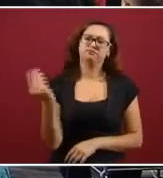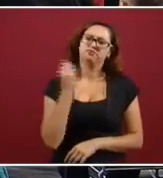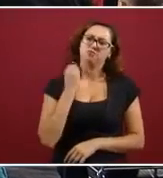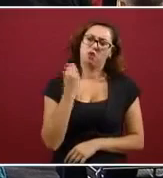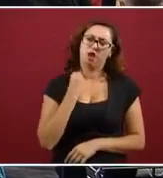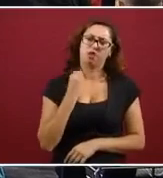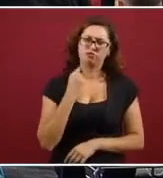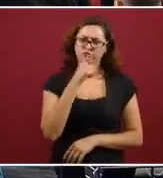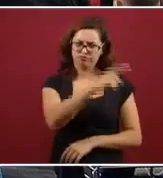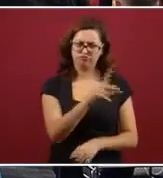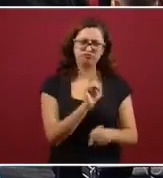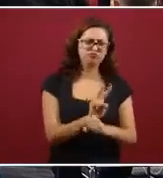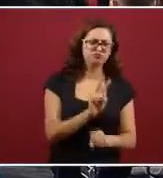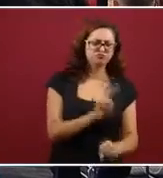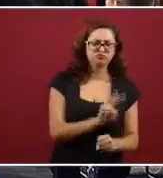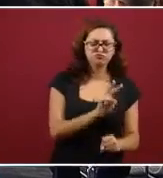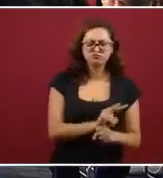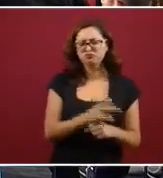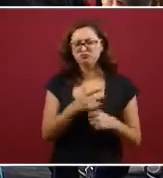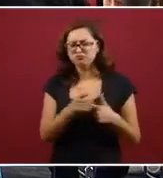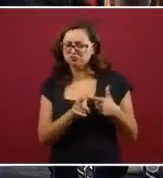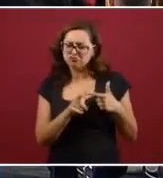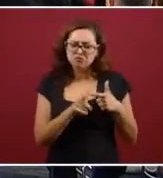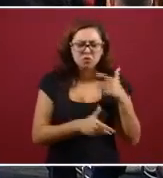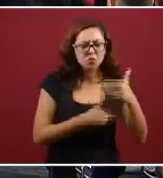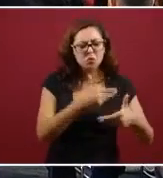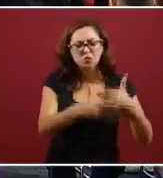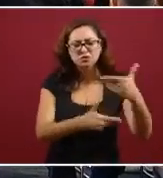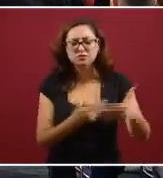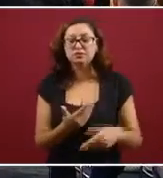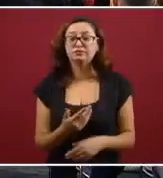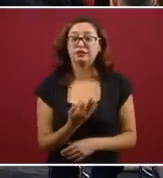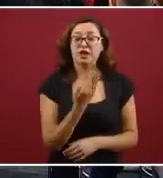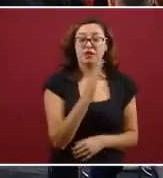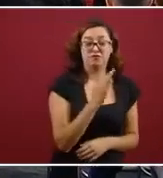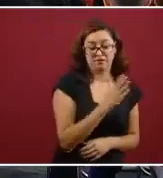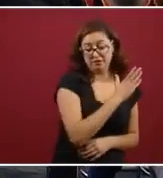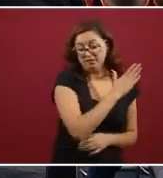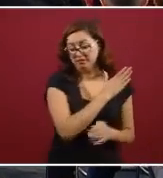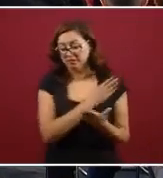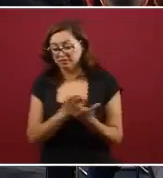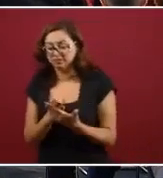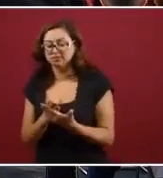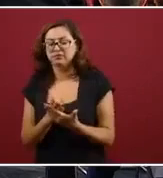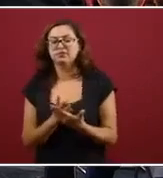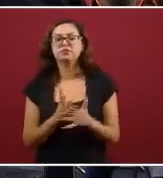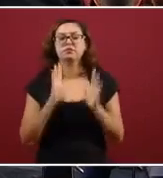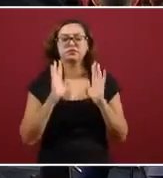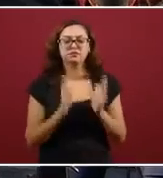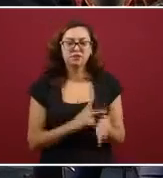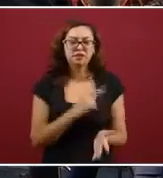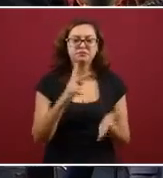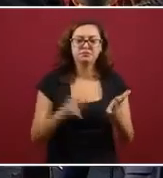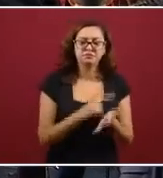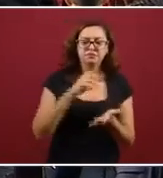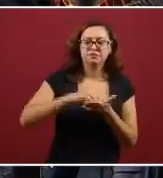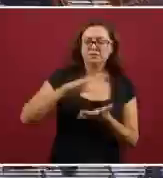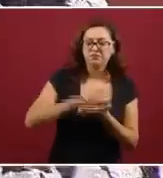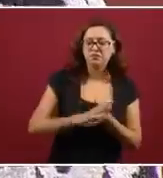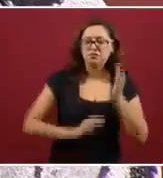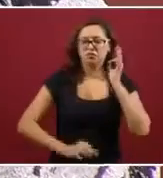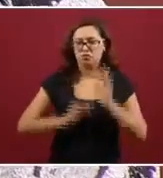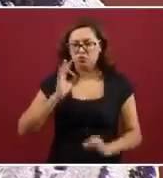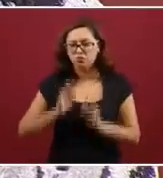despacho y le da seguimiento. De febrero a la fecha asistimos a audiencias, a